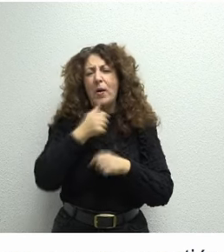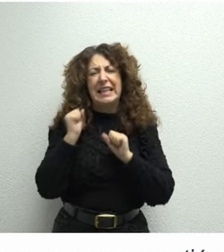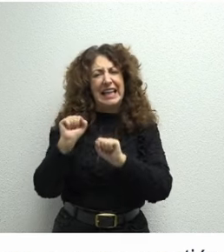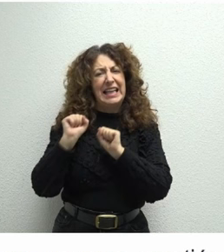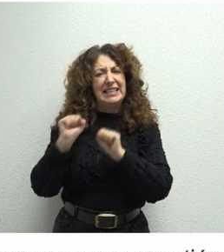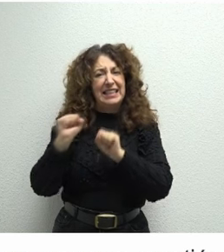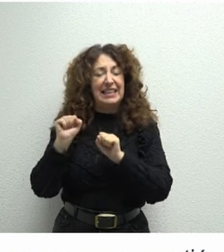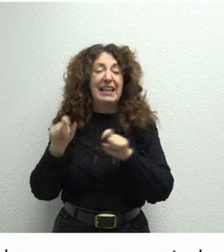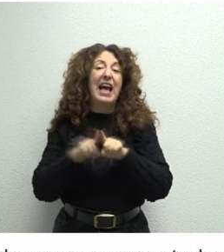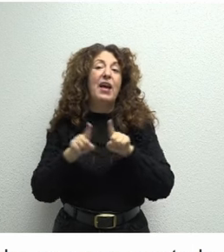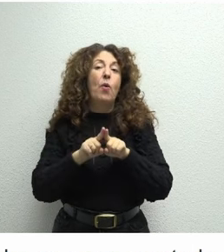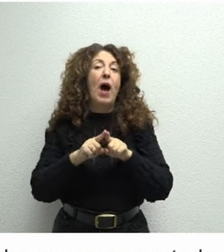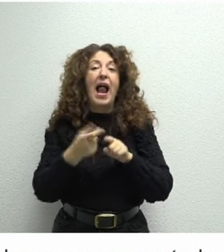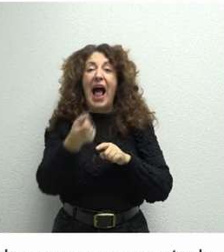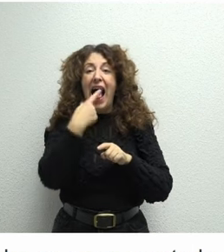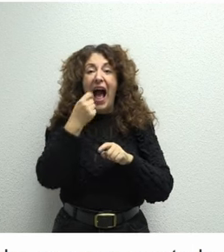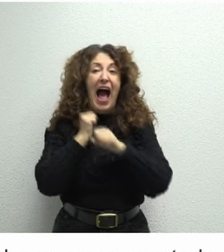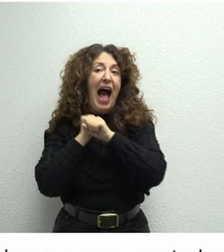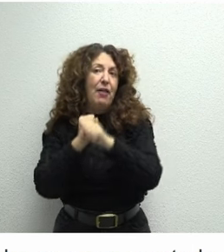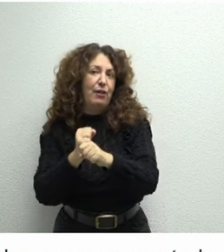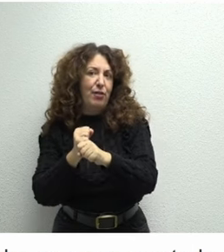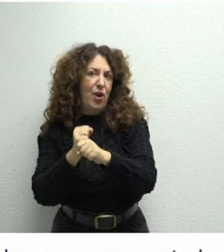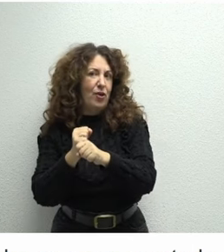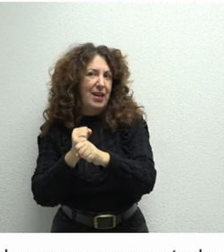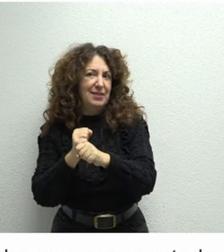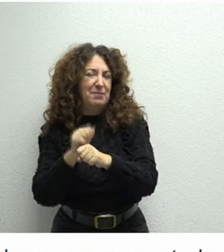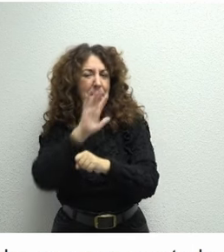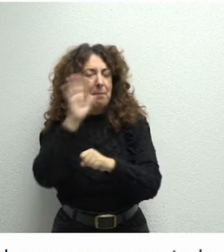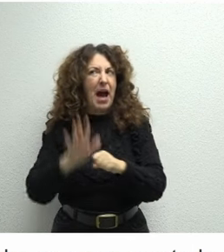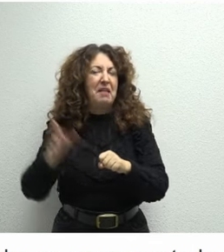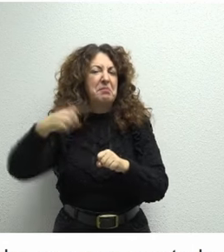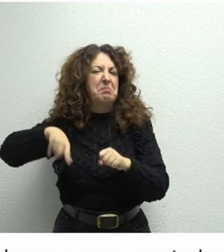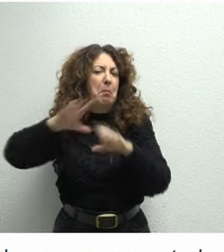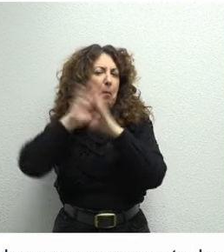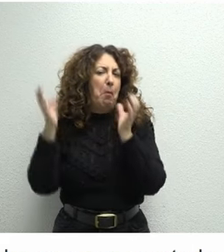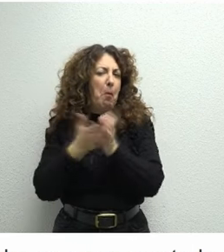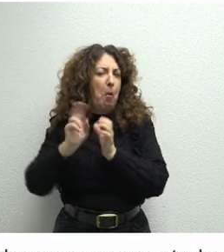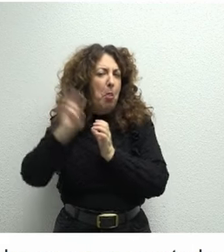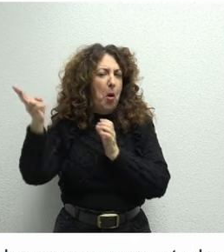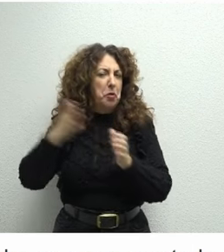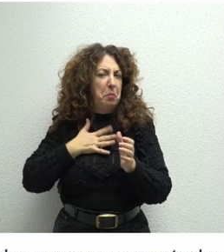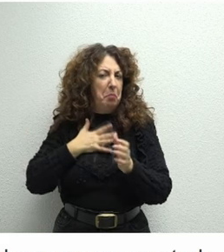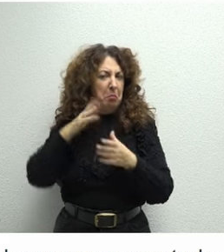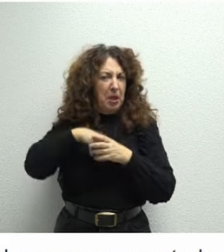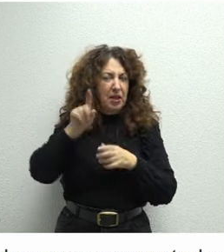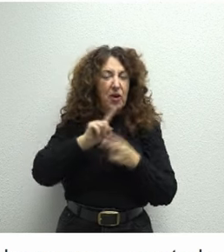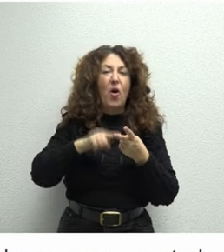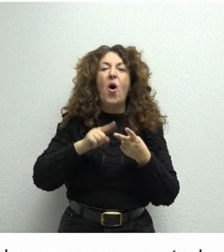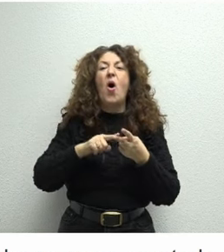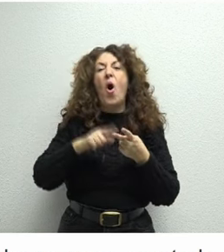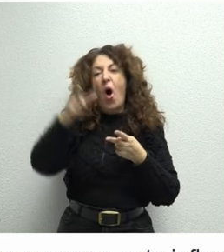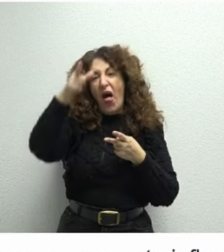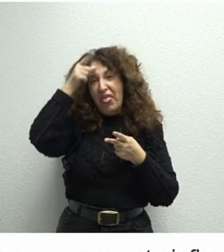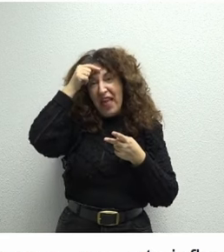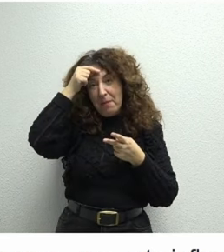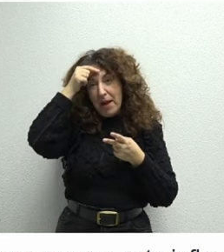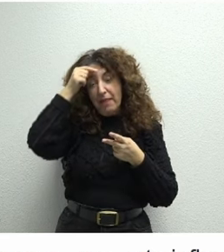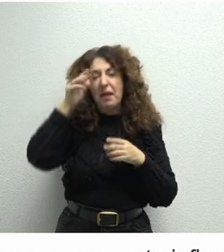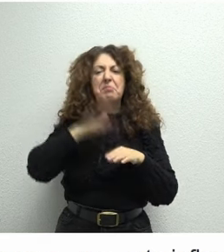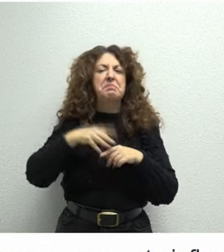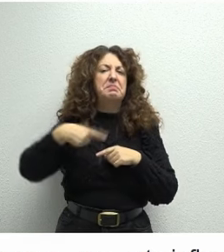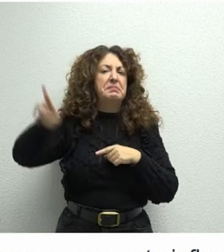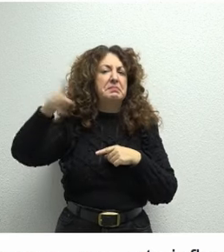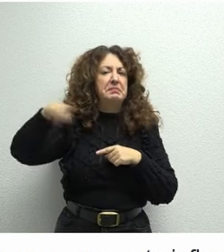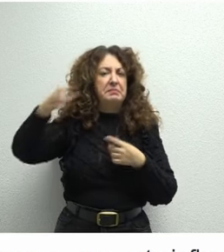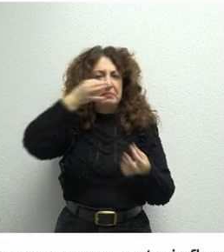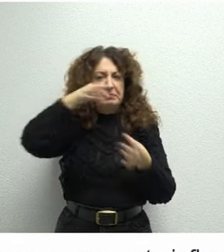todavía están en un Mundo paralelo eh las demencias las demencias vivimos diciendo que es cuestión de los neurólogos a no ser que sea nuestro padre